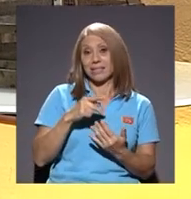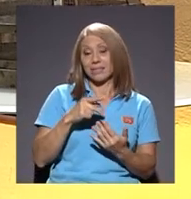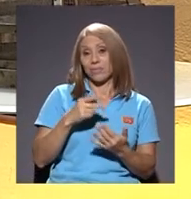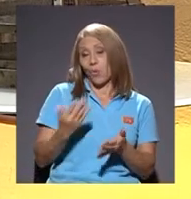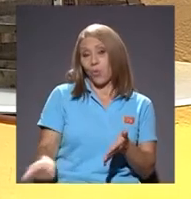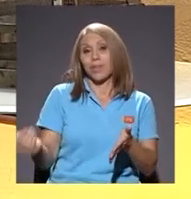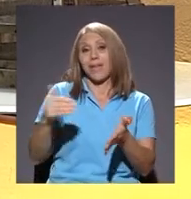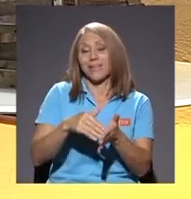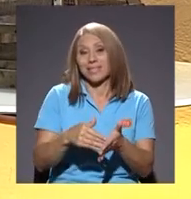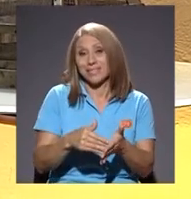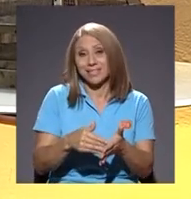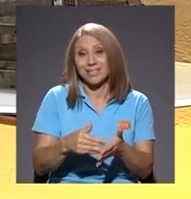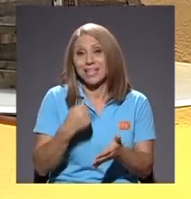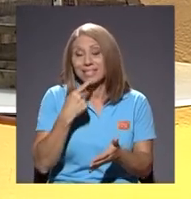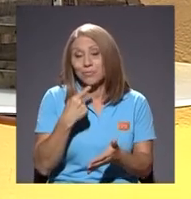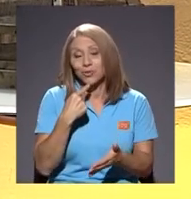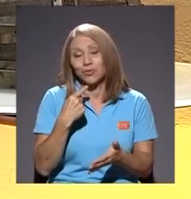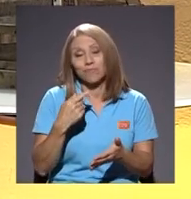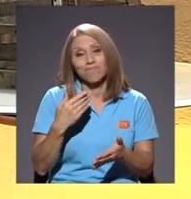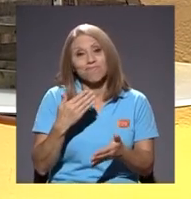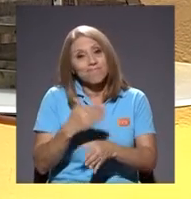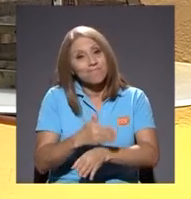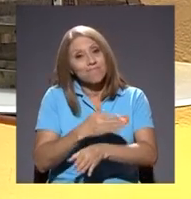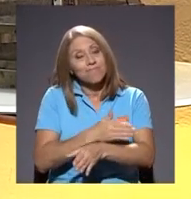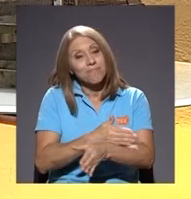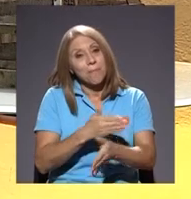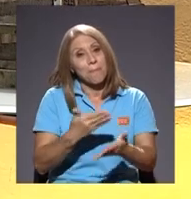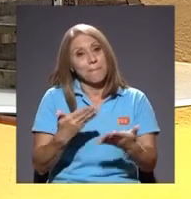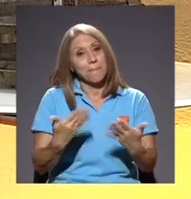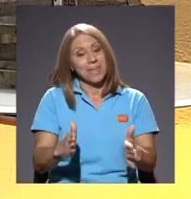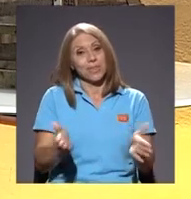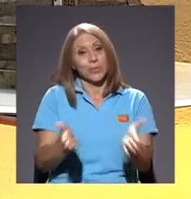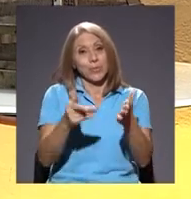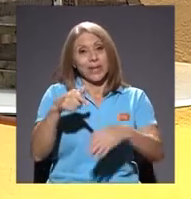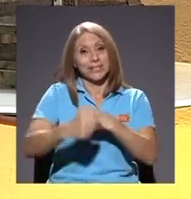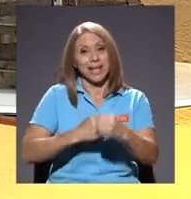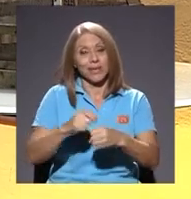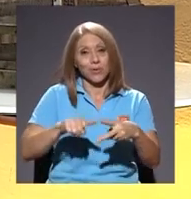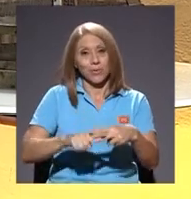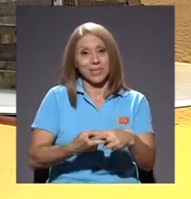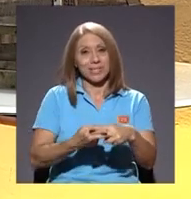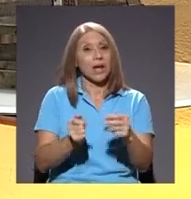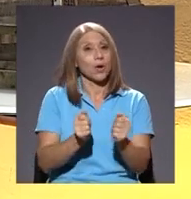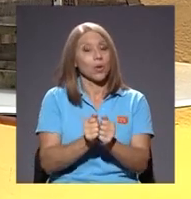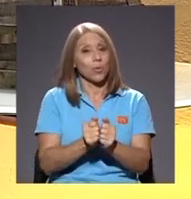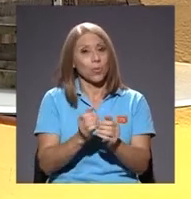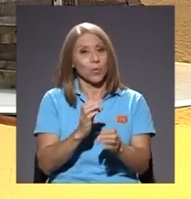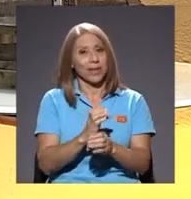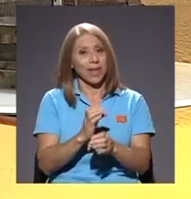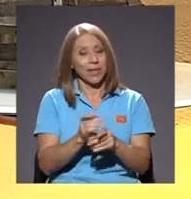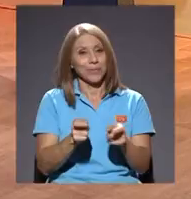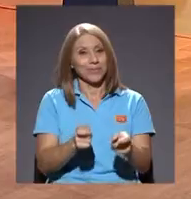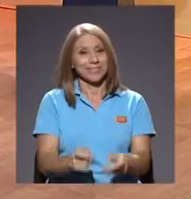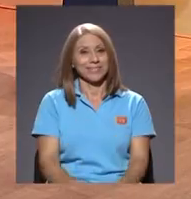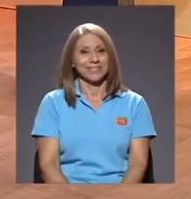de ventura en el año que comienza como de la opresión